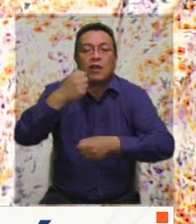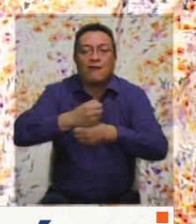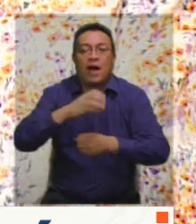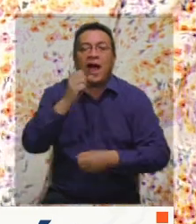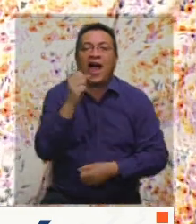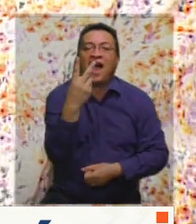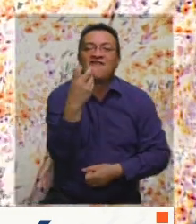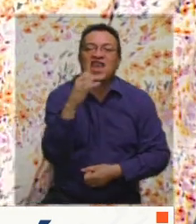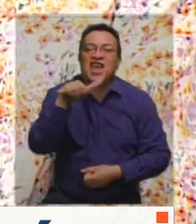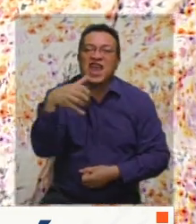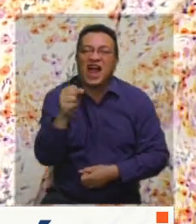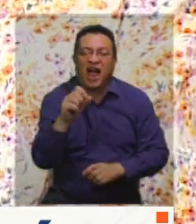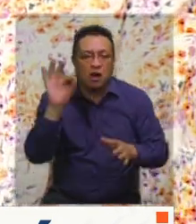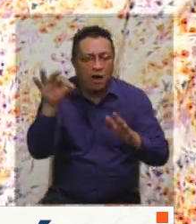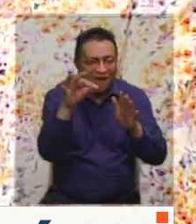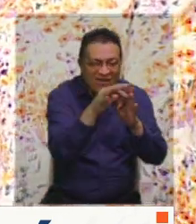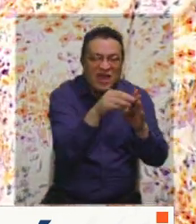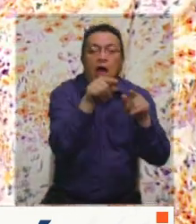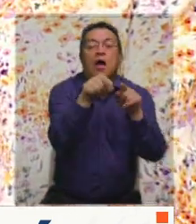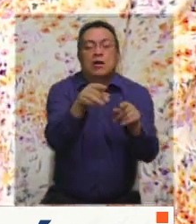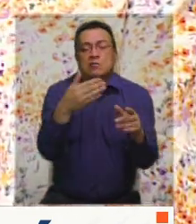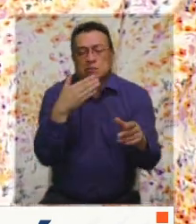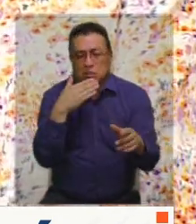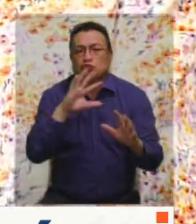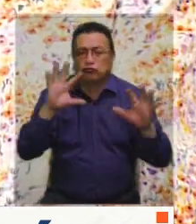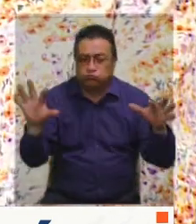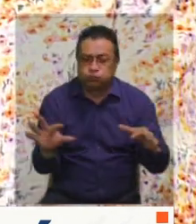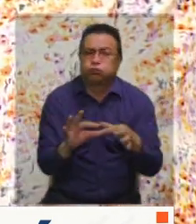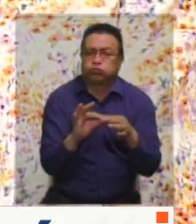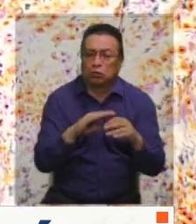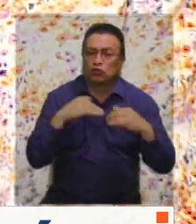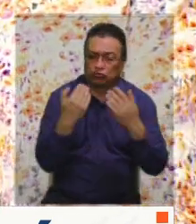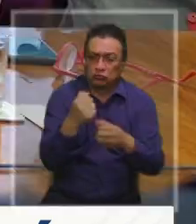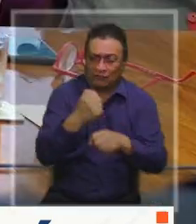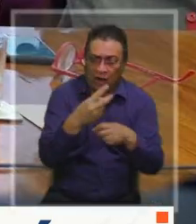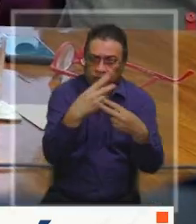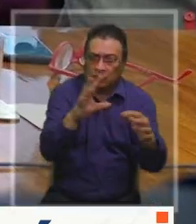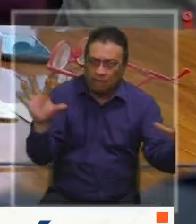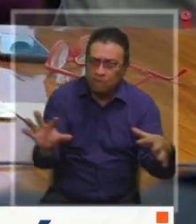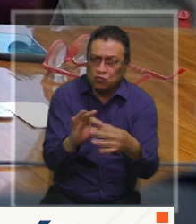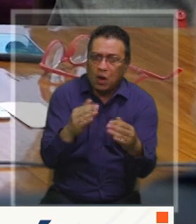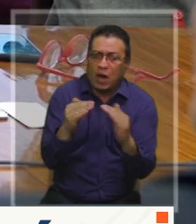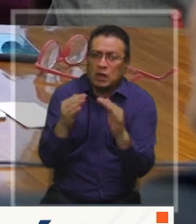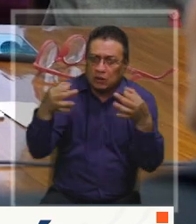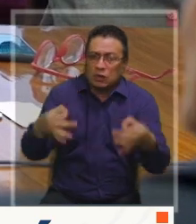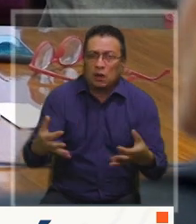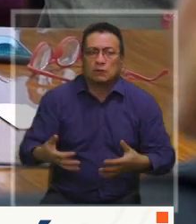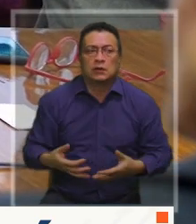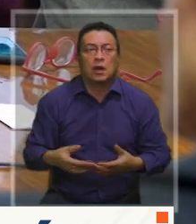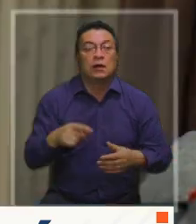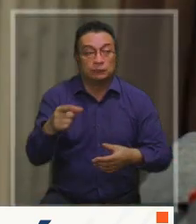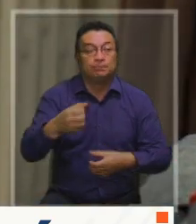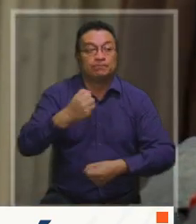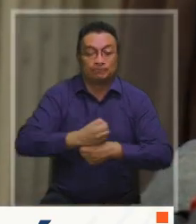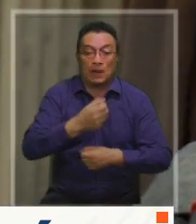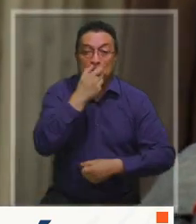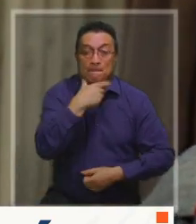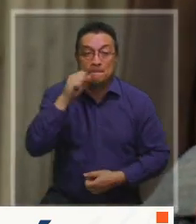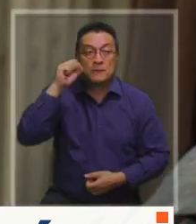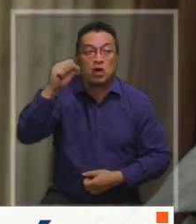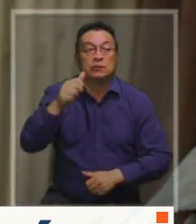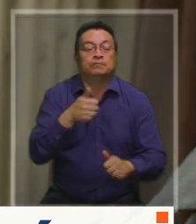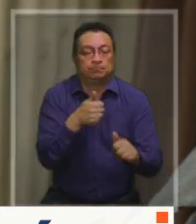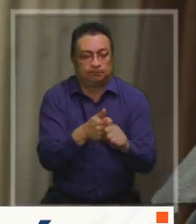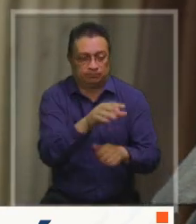tanto, la reconstrucción tiene que estar muy vinculada con el carácter productivo de la misma. En esta labor, el presidente Boric se respaldó